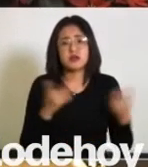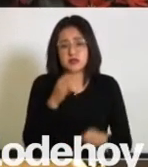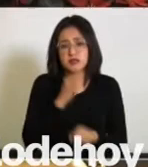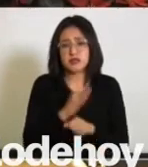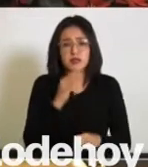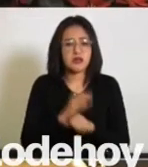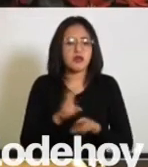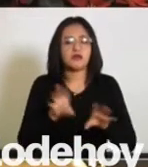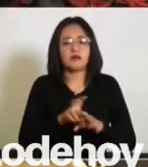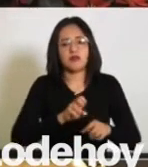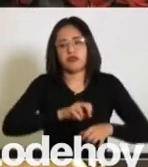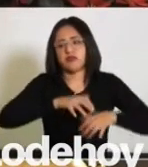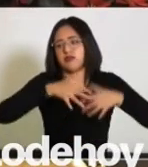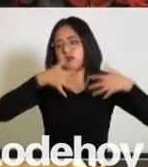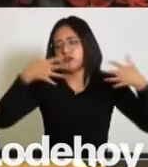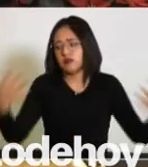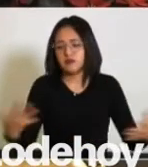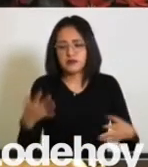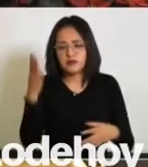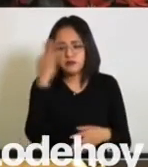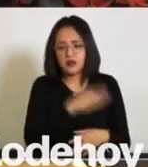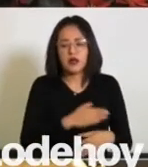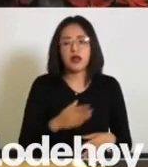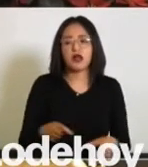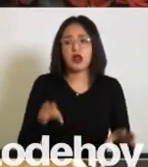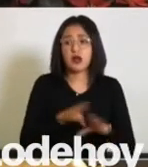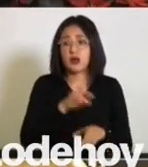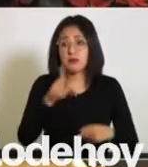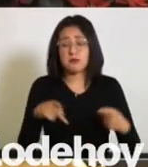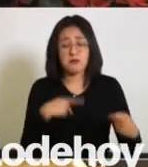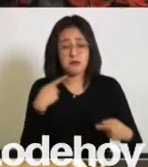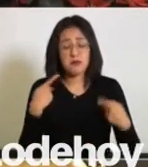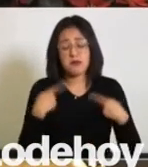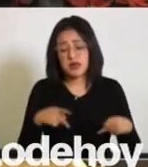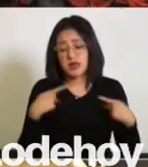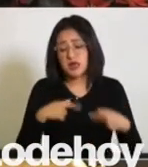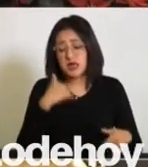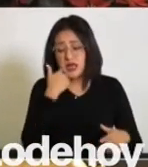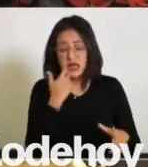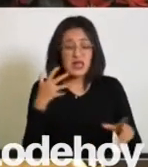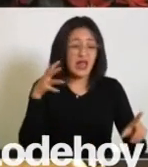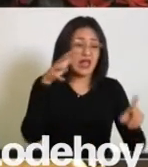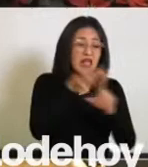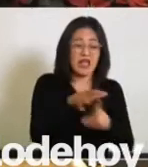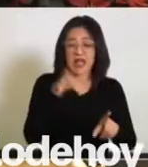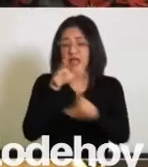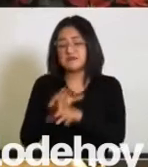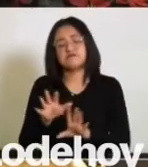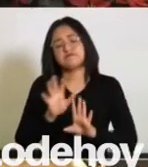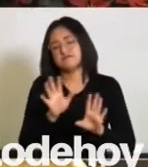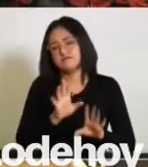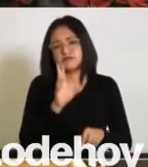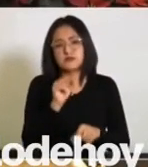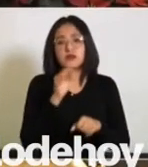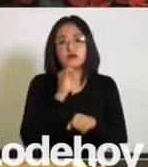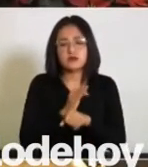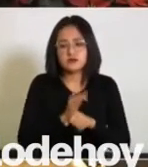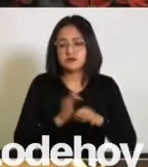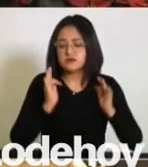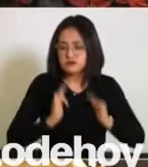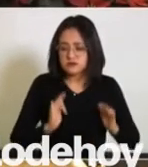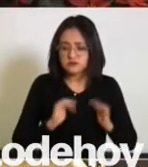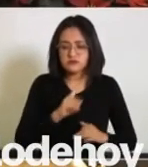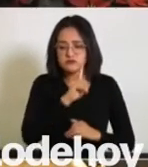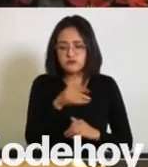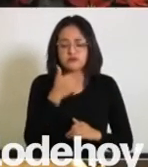esto se desborde como una reacción social es tiempo de actuar de muy